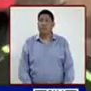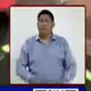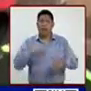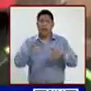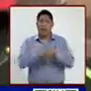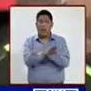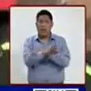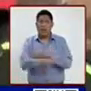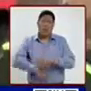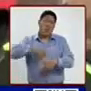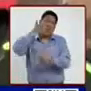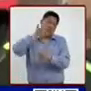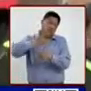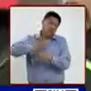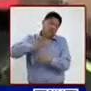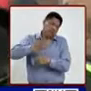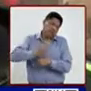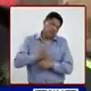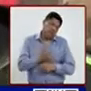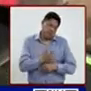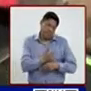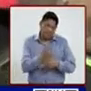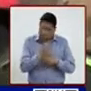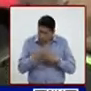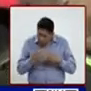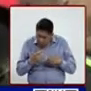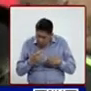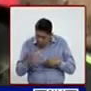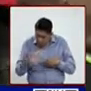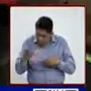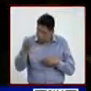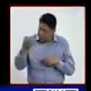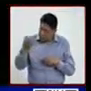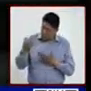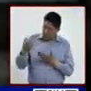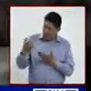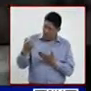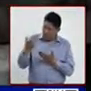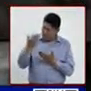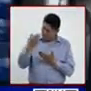Adentro hay cerveza, cerveza de contrabando.